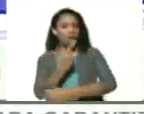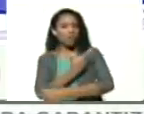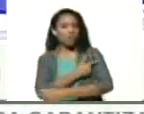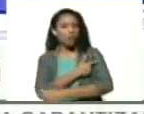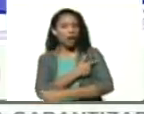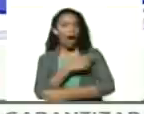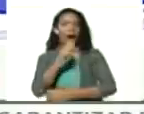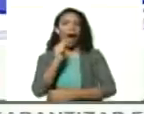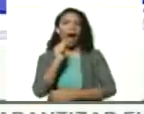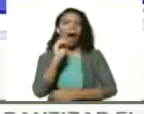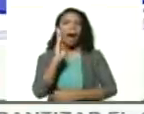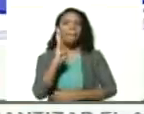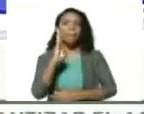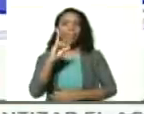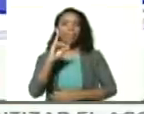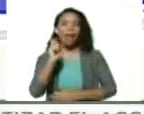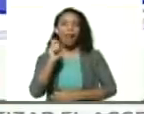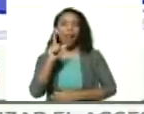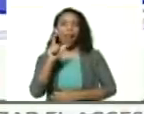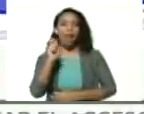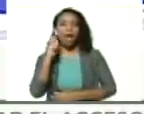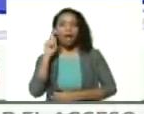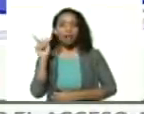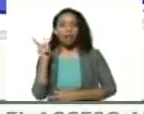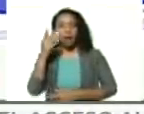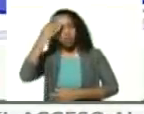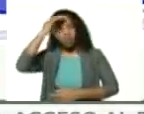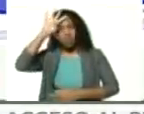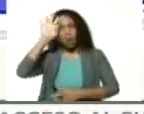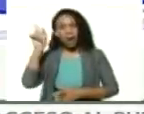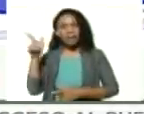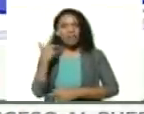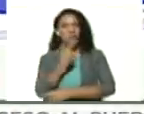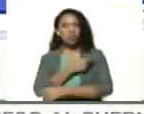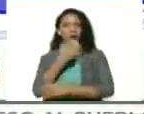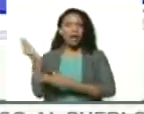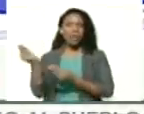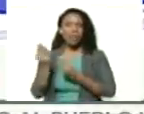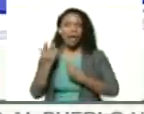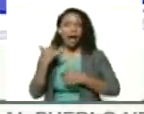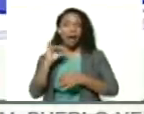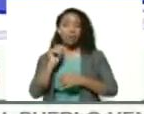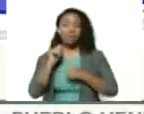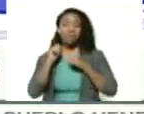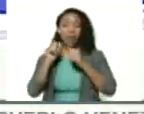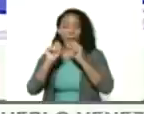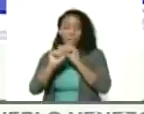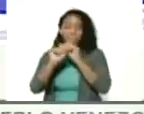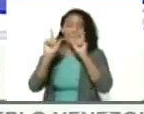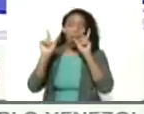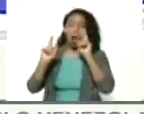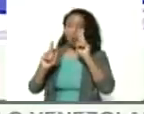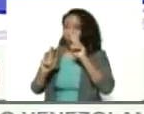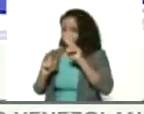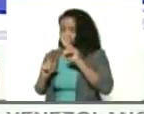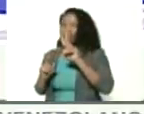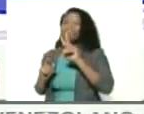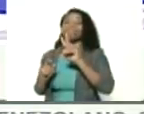Abdala de Cuba. Es una vacuna que trae buenas sorpresas.